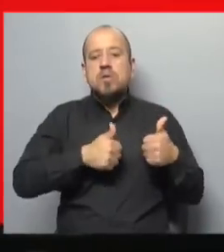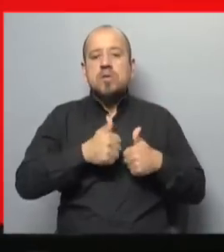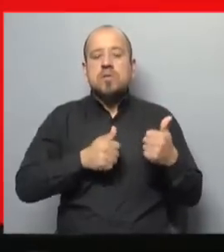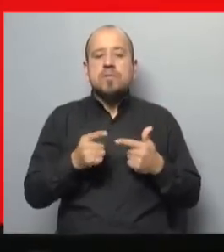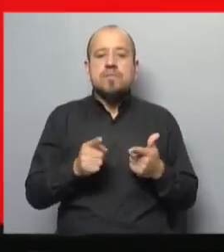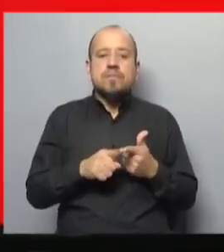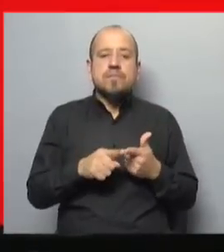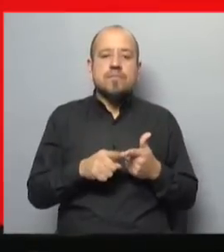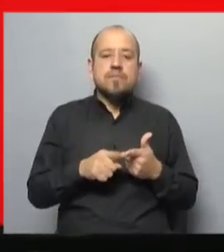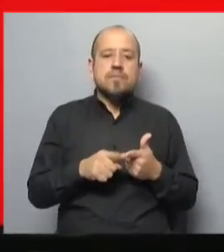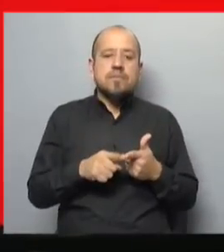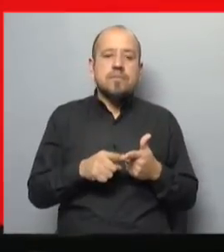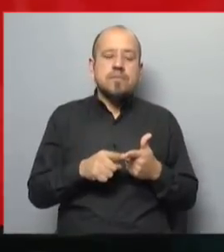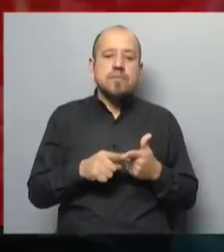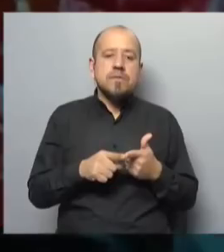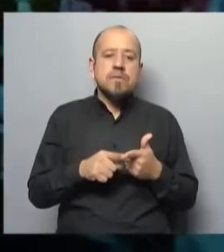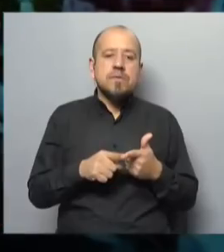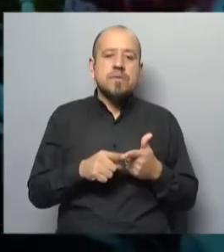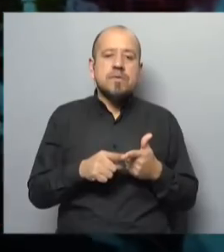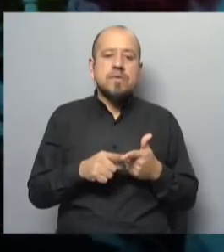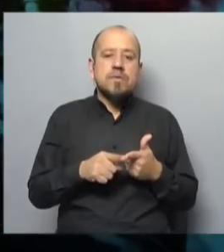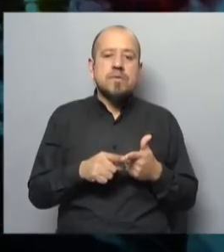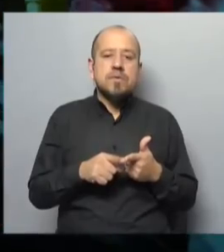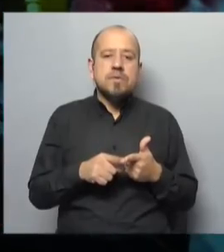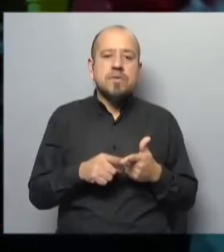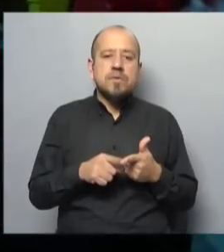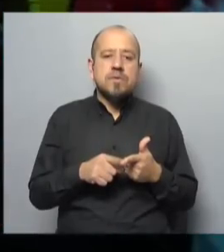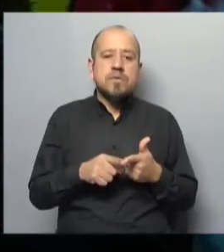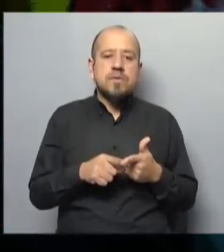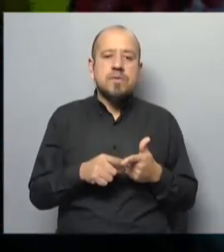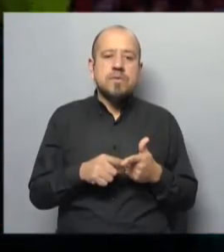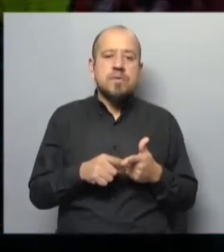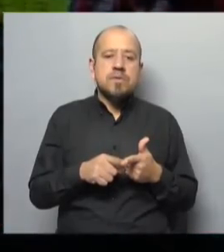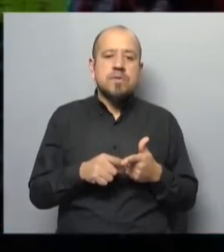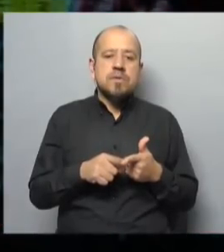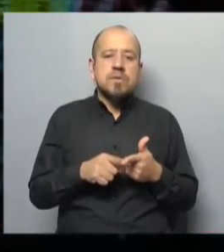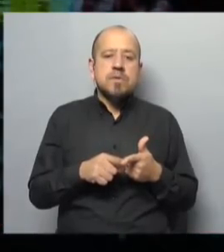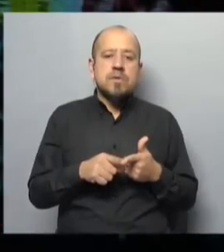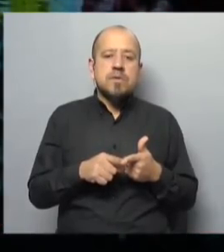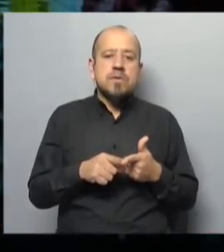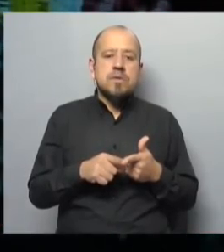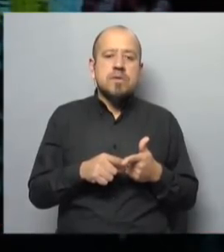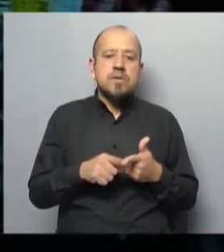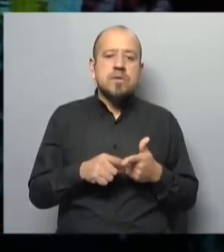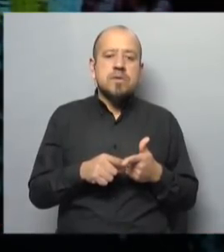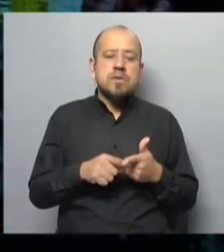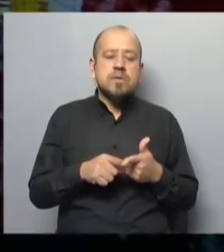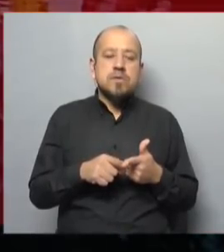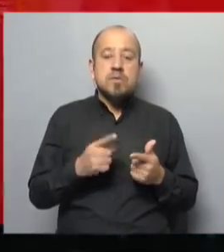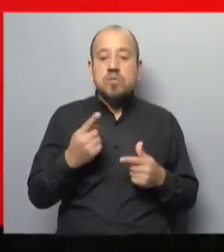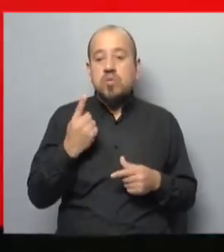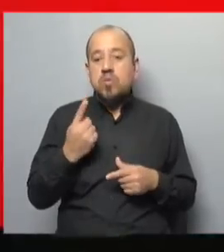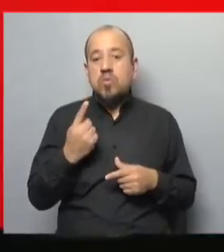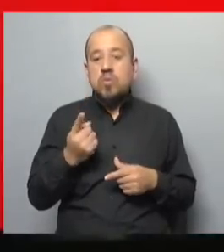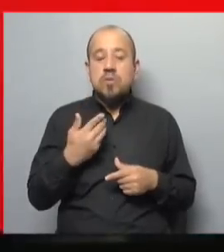concentración en menos equipos como la ven ustedes mira una